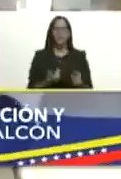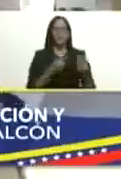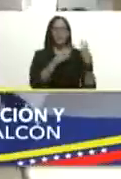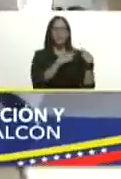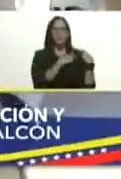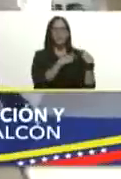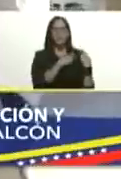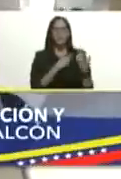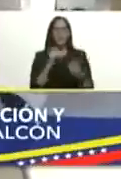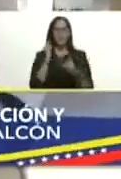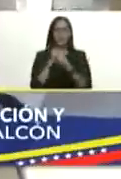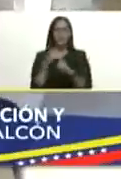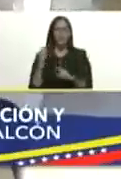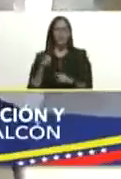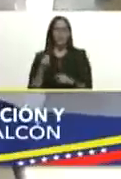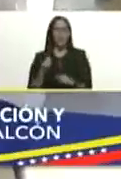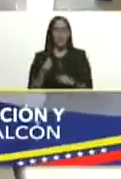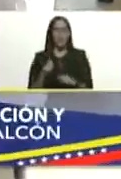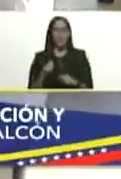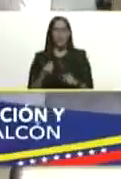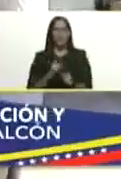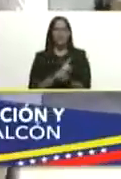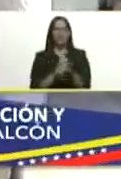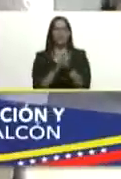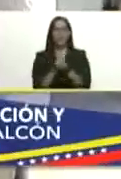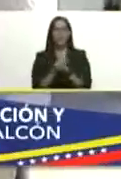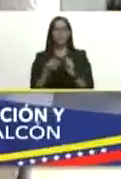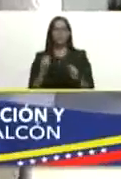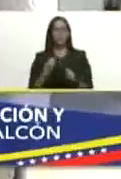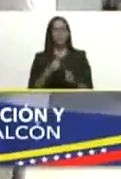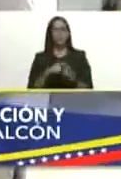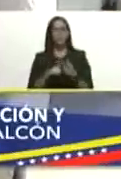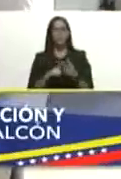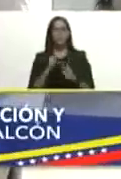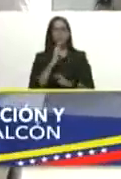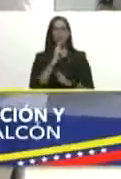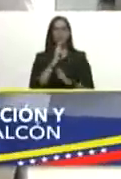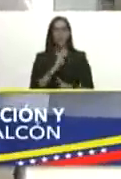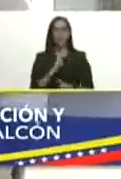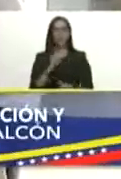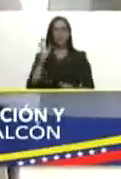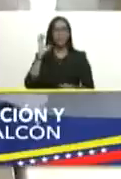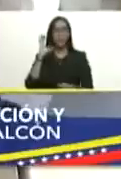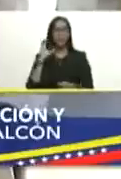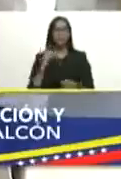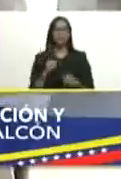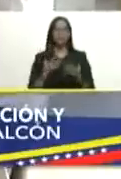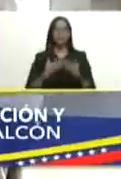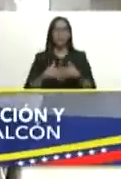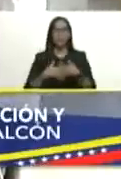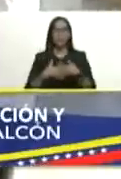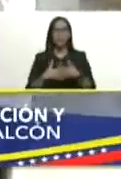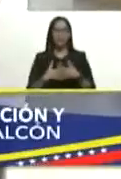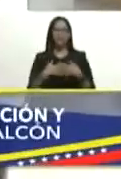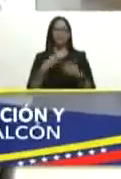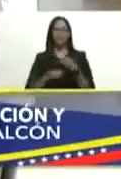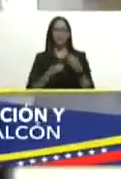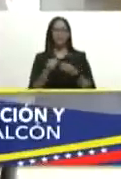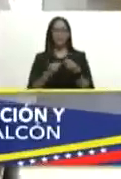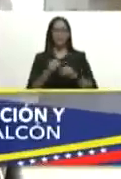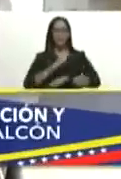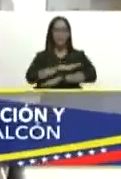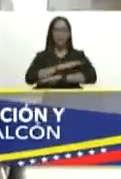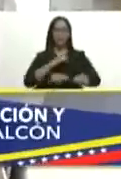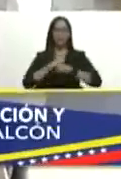gran reto? ¿Cómo cambiamos? ¿Cómo entonces le damos respuesta más rápida? Fabricando, generando puestos de